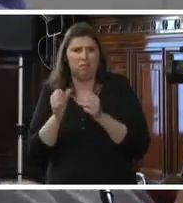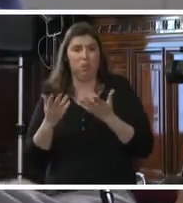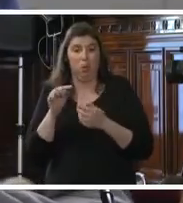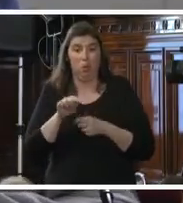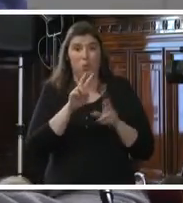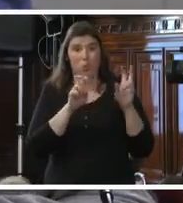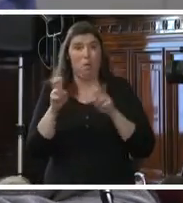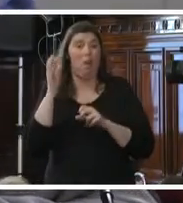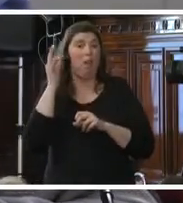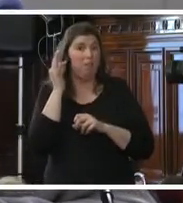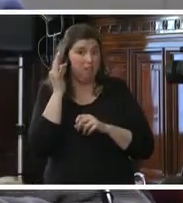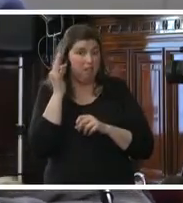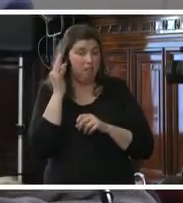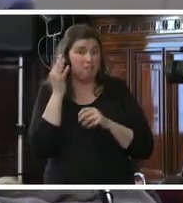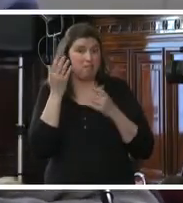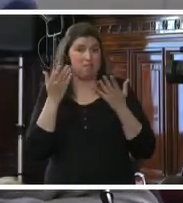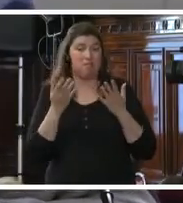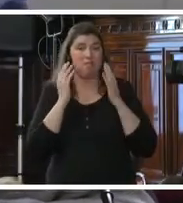niñas.